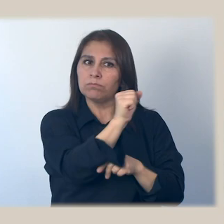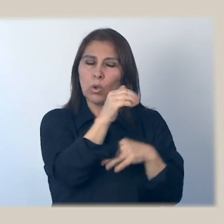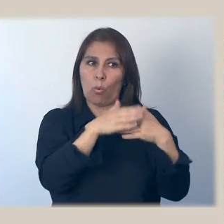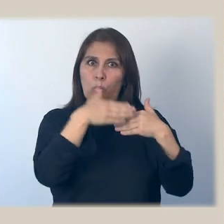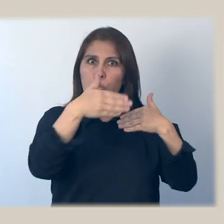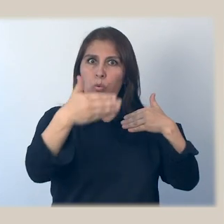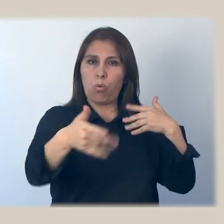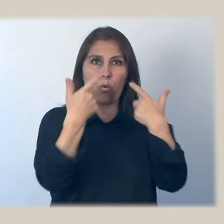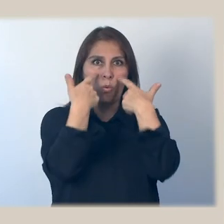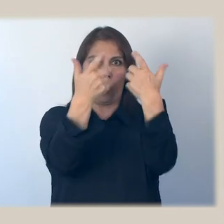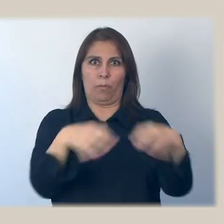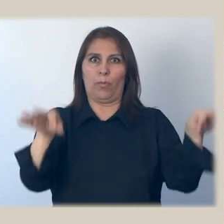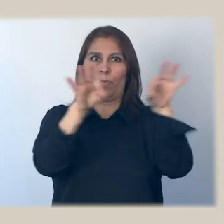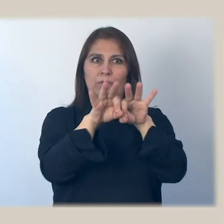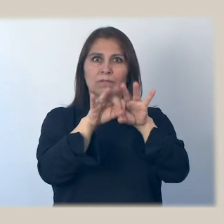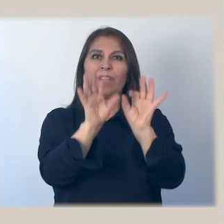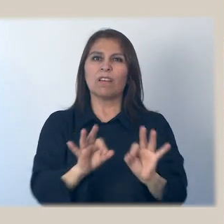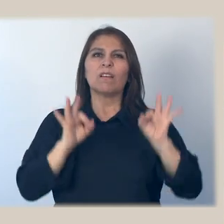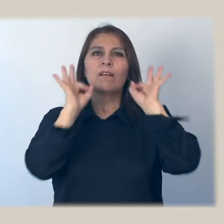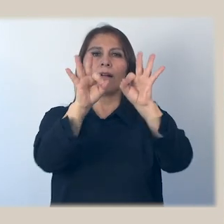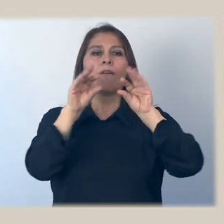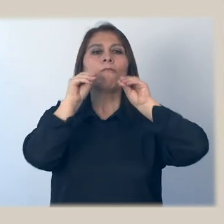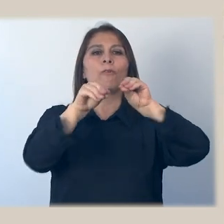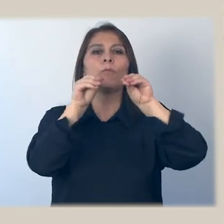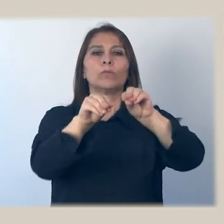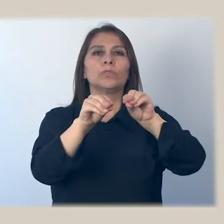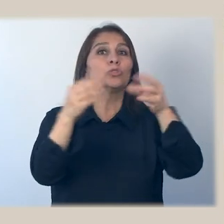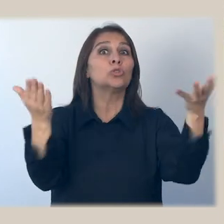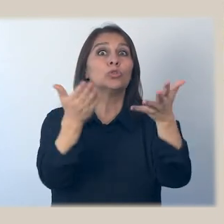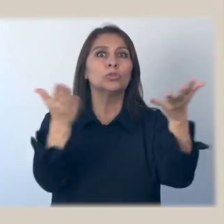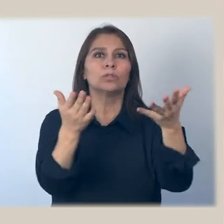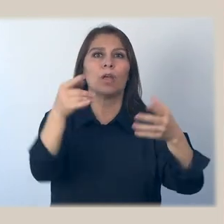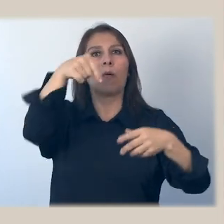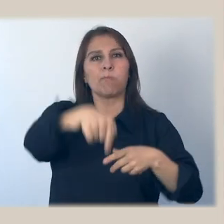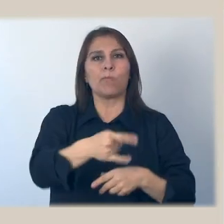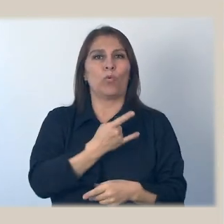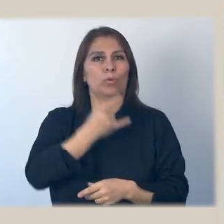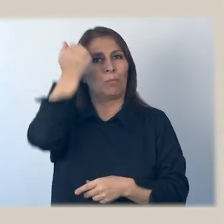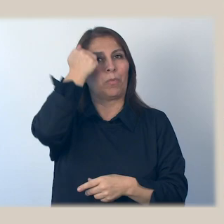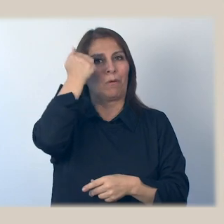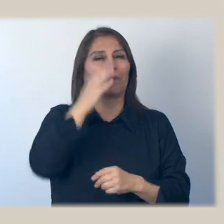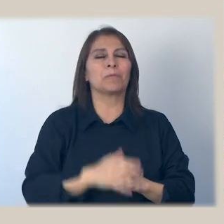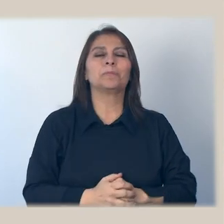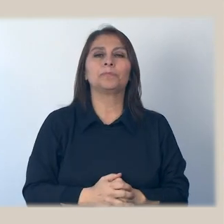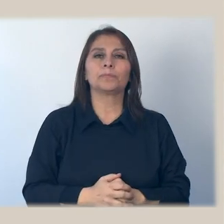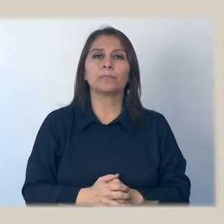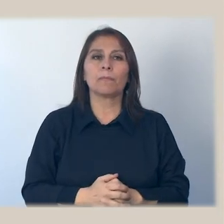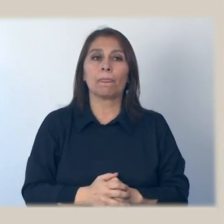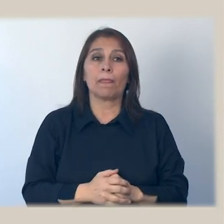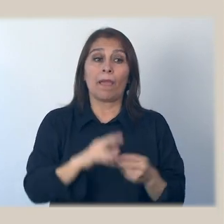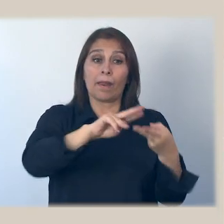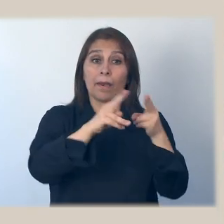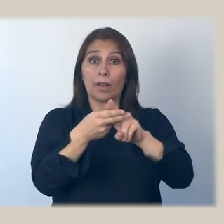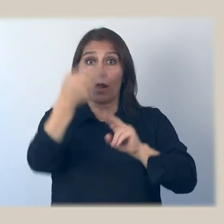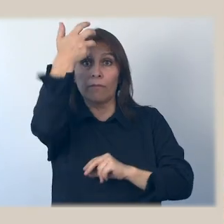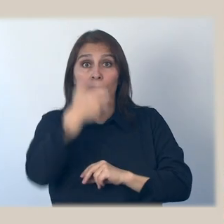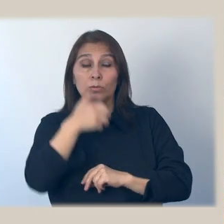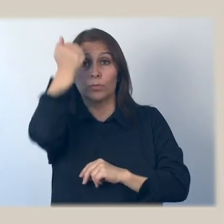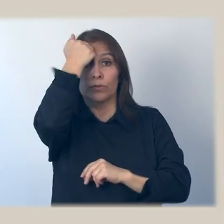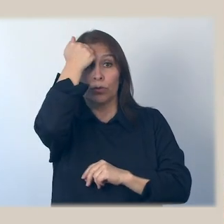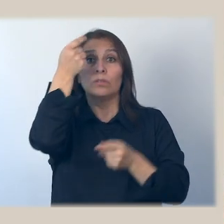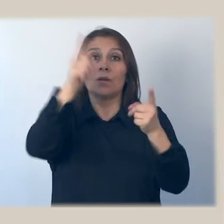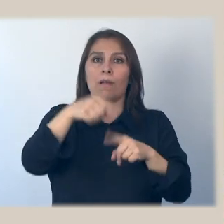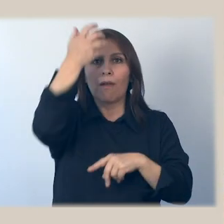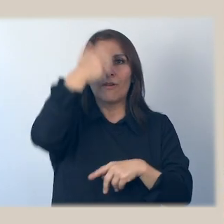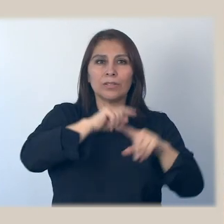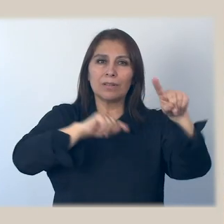significativo en la calidad de la formación ofrecida por la Universidad Pedagógica Nacional. En relación con la evaluación de profesores y administrativos,